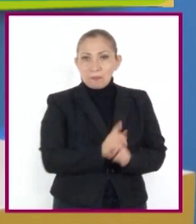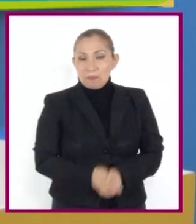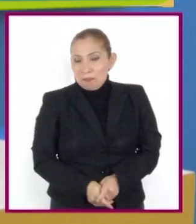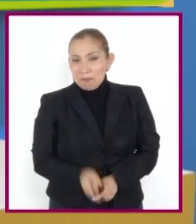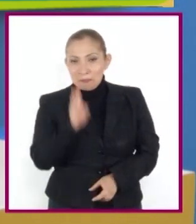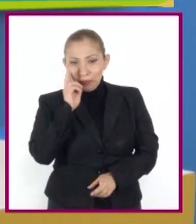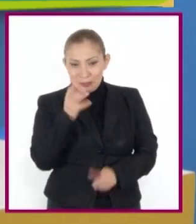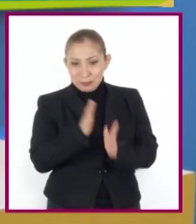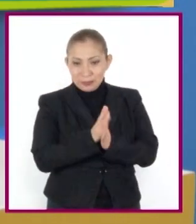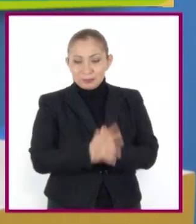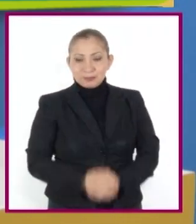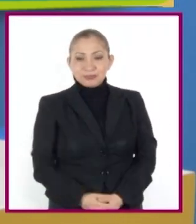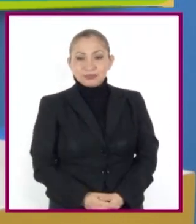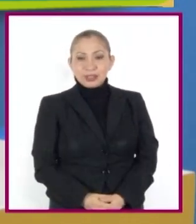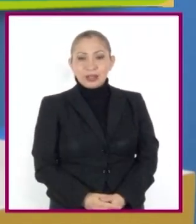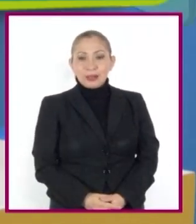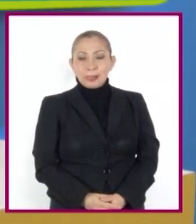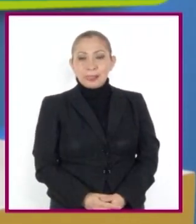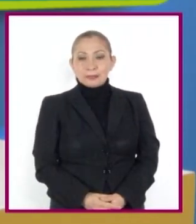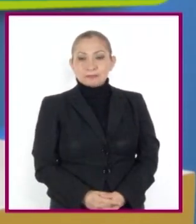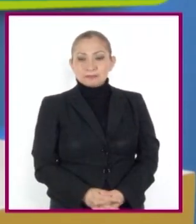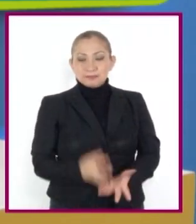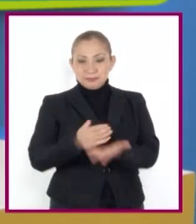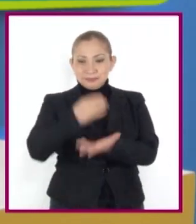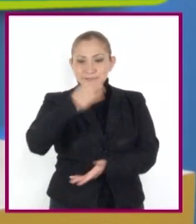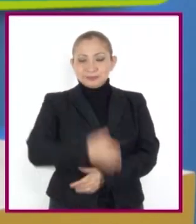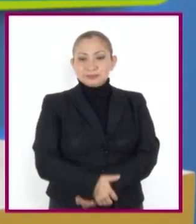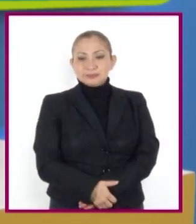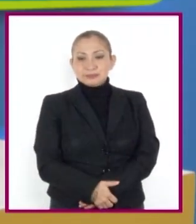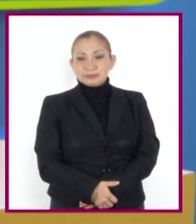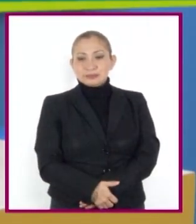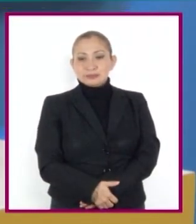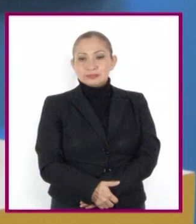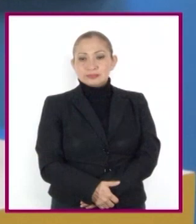¿Puedes acercarlo, por favor, a la lata?